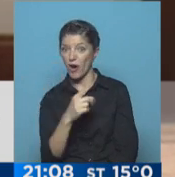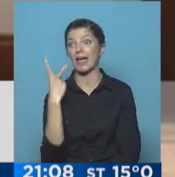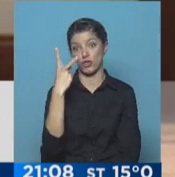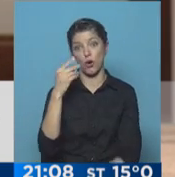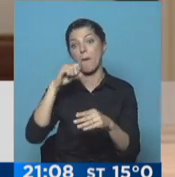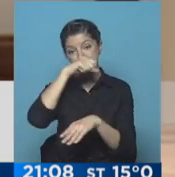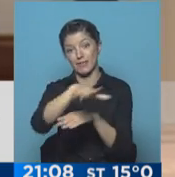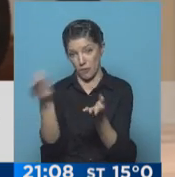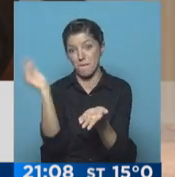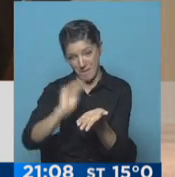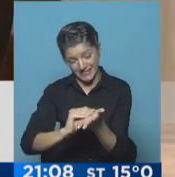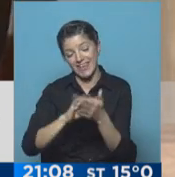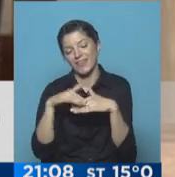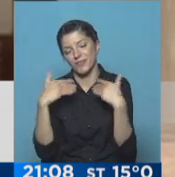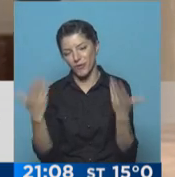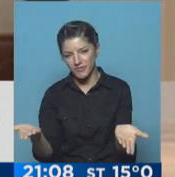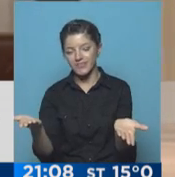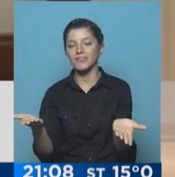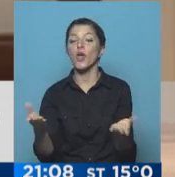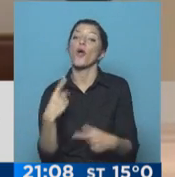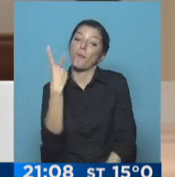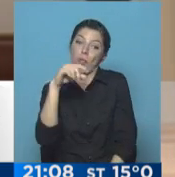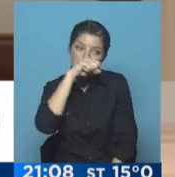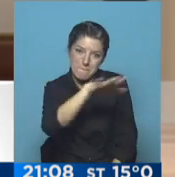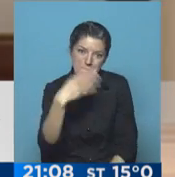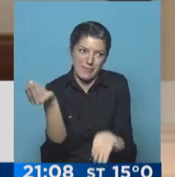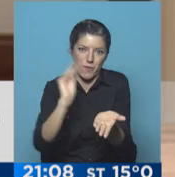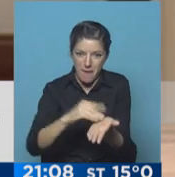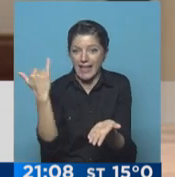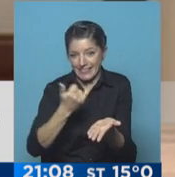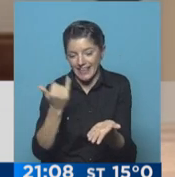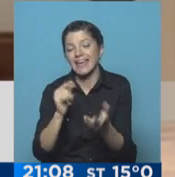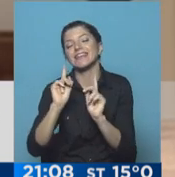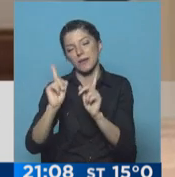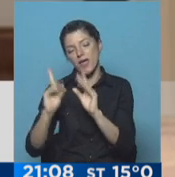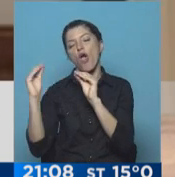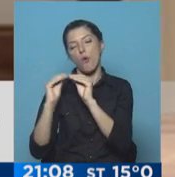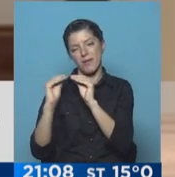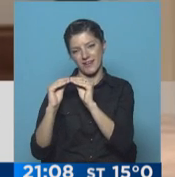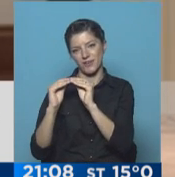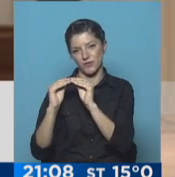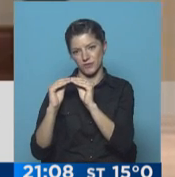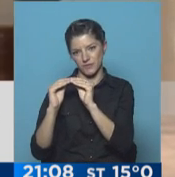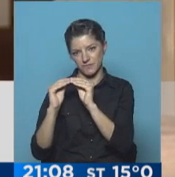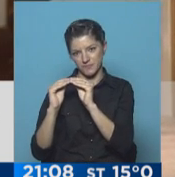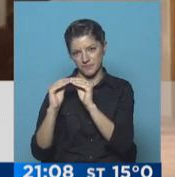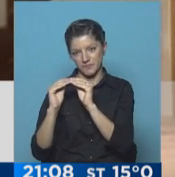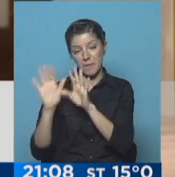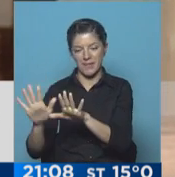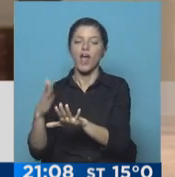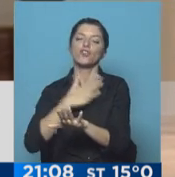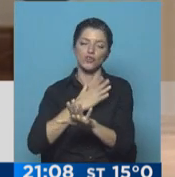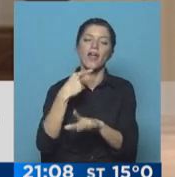más. Entonces, como hay dos patios más y seguramente los compañeros, yo les digo que